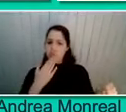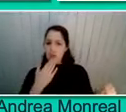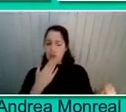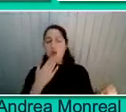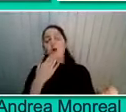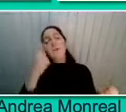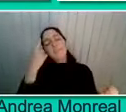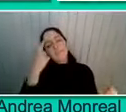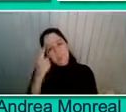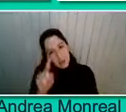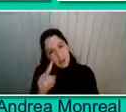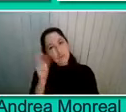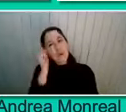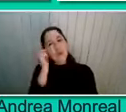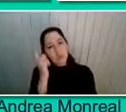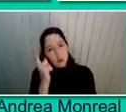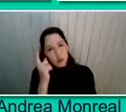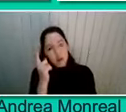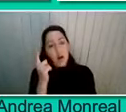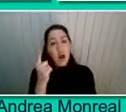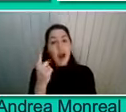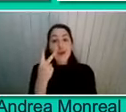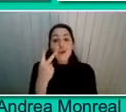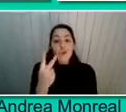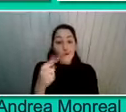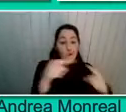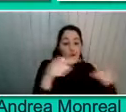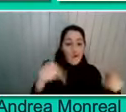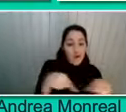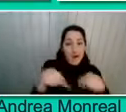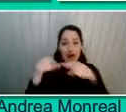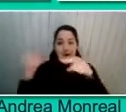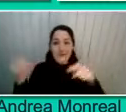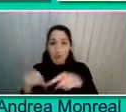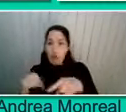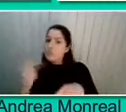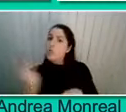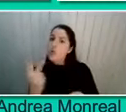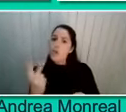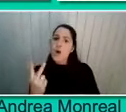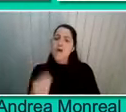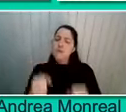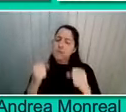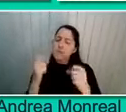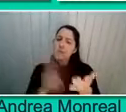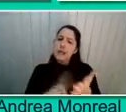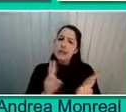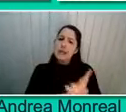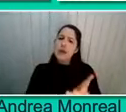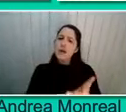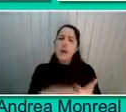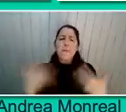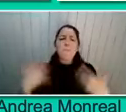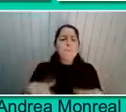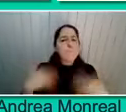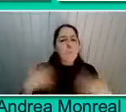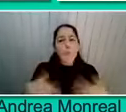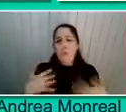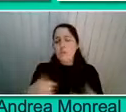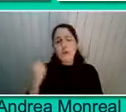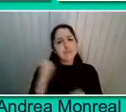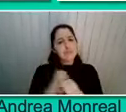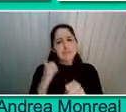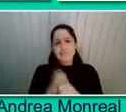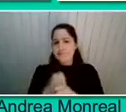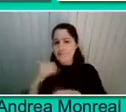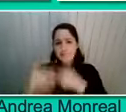entendemos los dos laboratorios que somos los dos indispensables para el trabajo en largo plazo, porque ninguno de los dos podría procesar